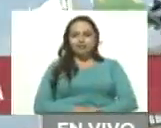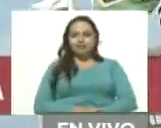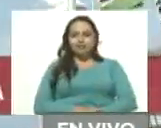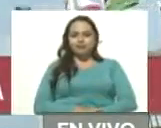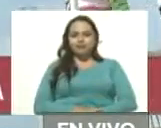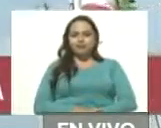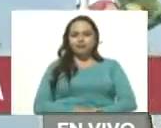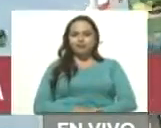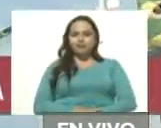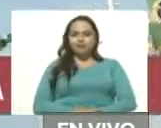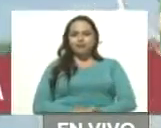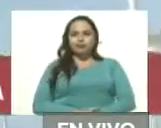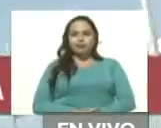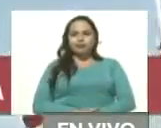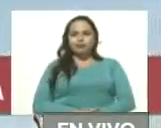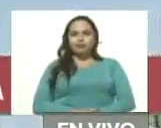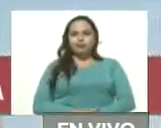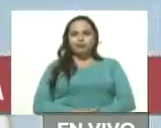adelante boris